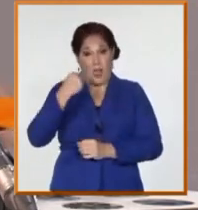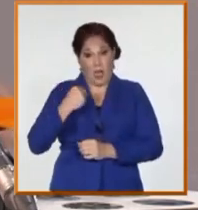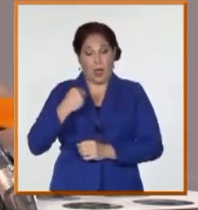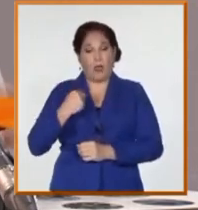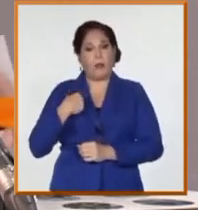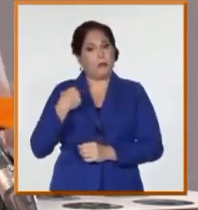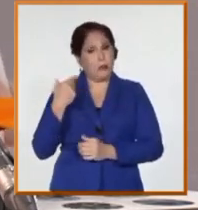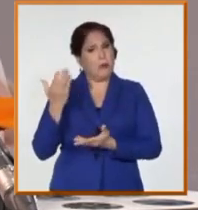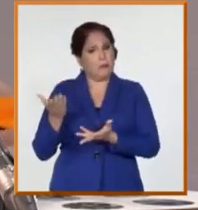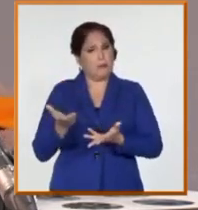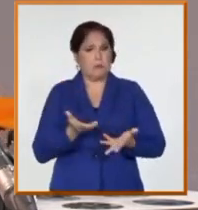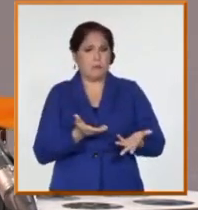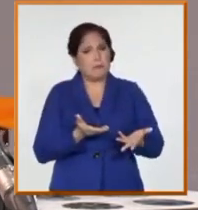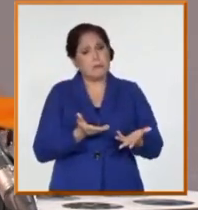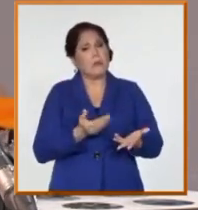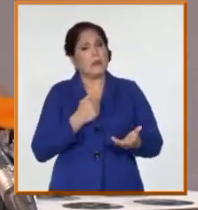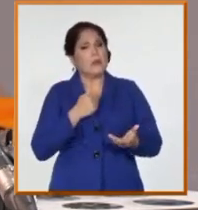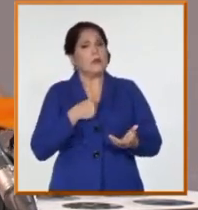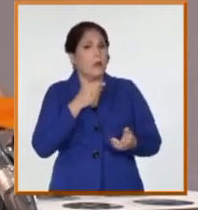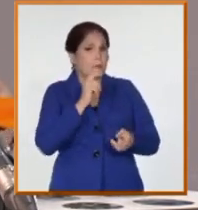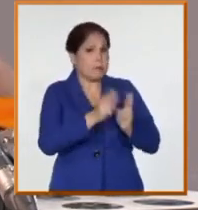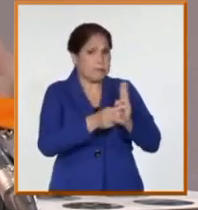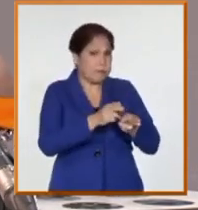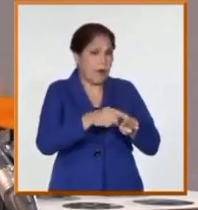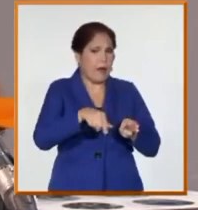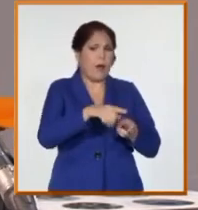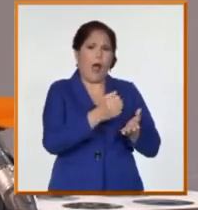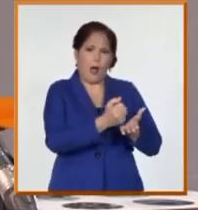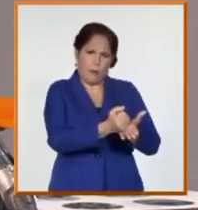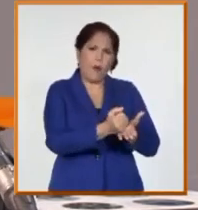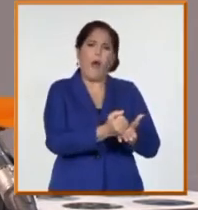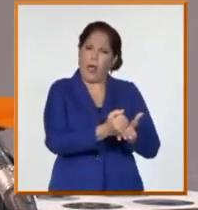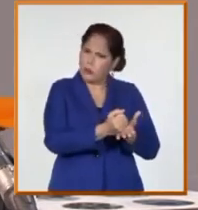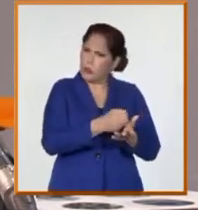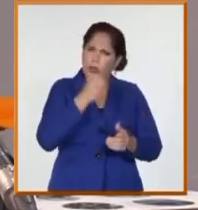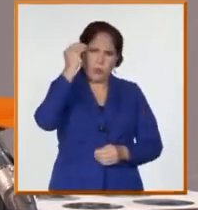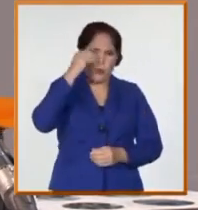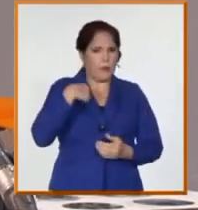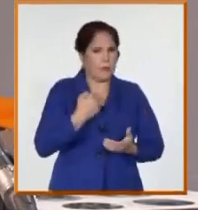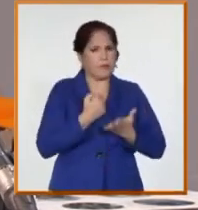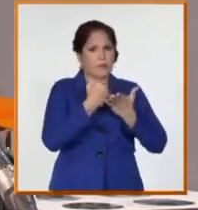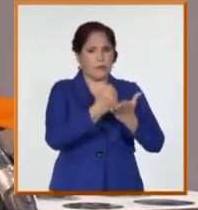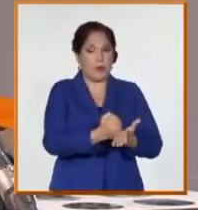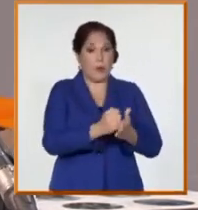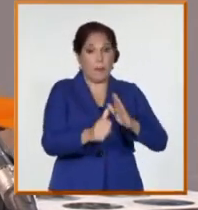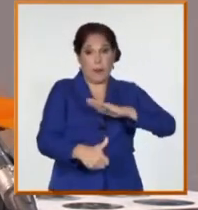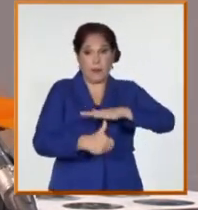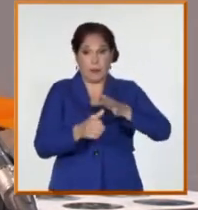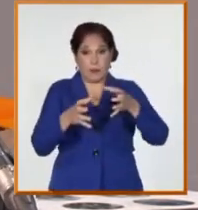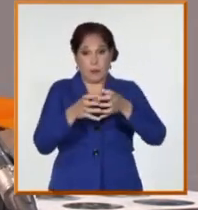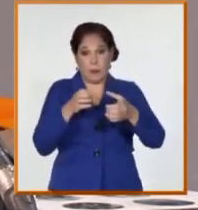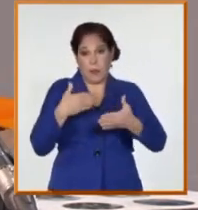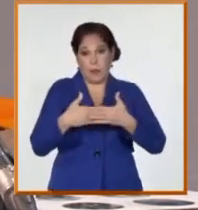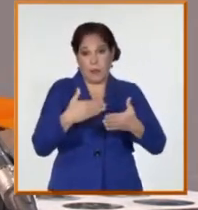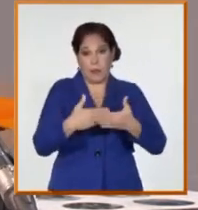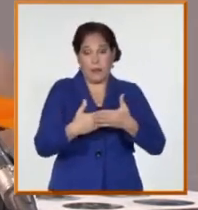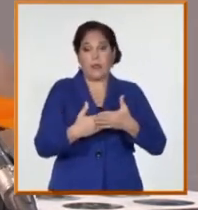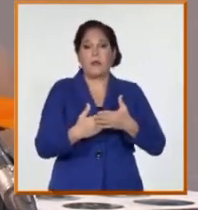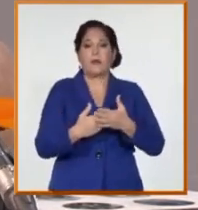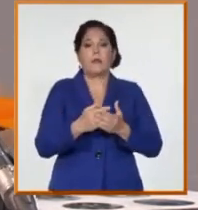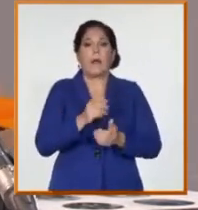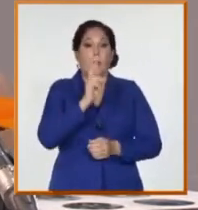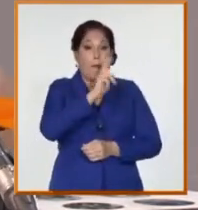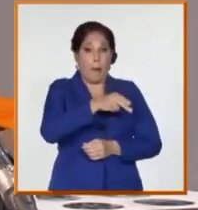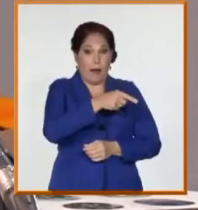recibir orientaciones en que lo apoyáramos y ahí el presidente grupo empresarial lo remite a la empresa nuestra